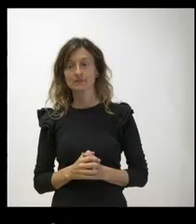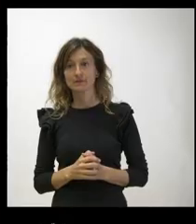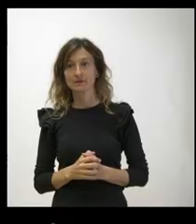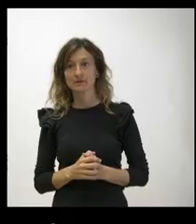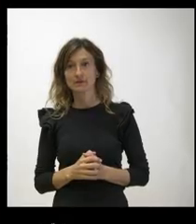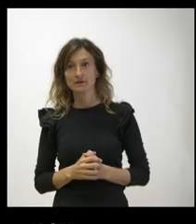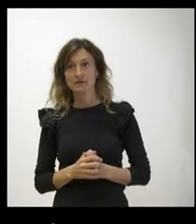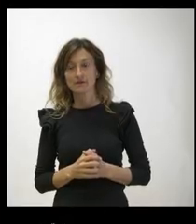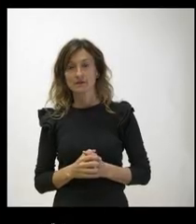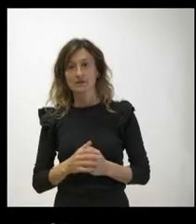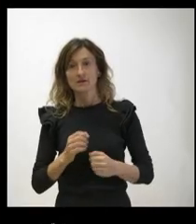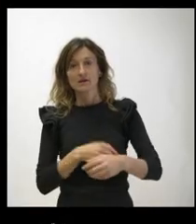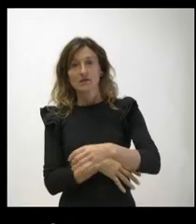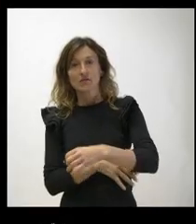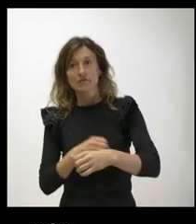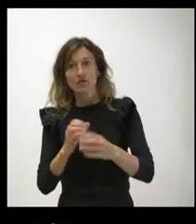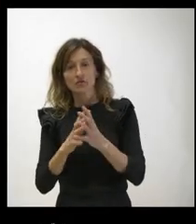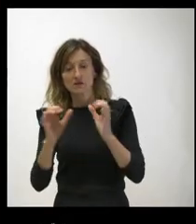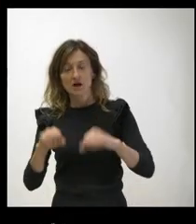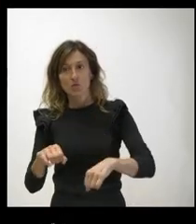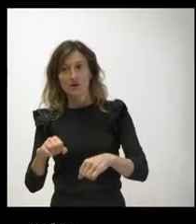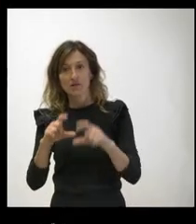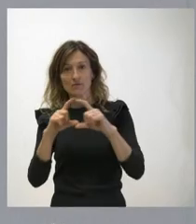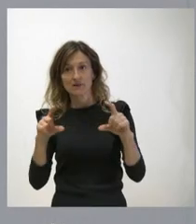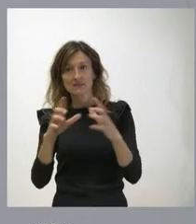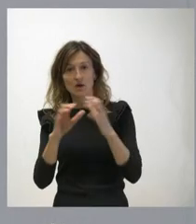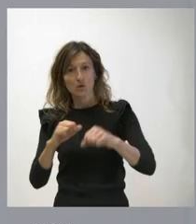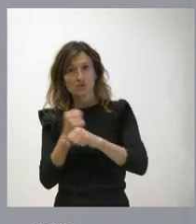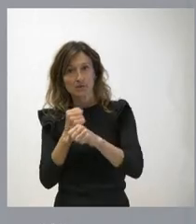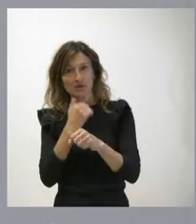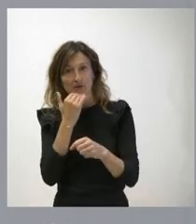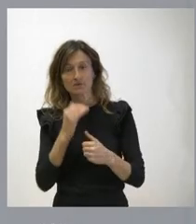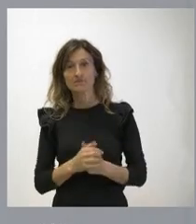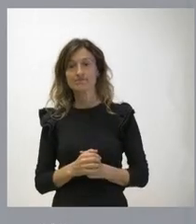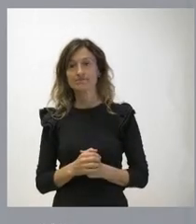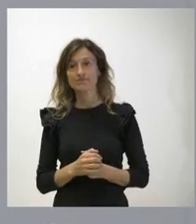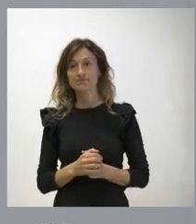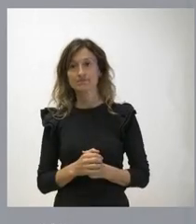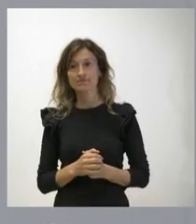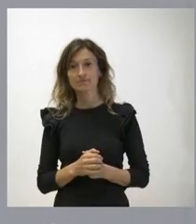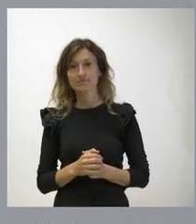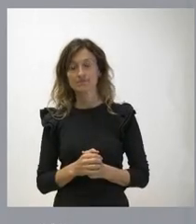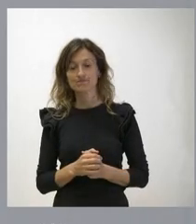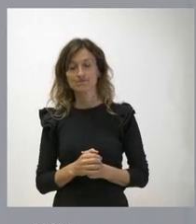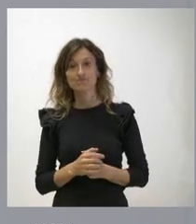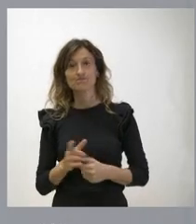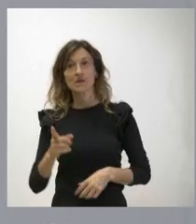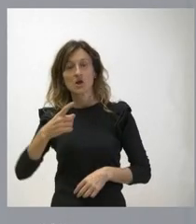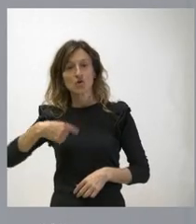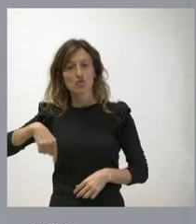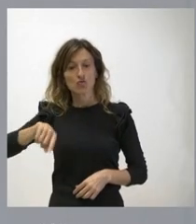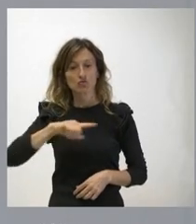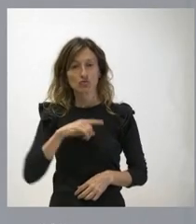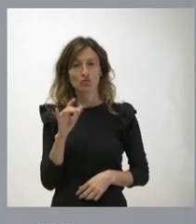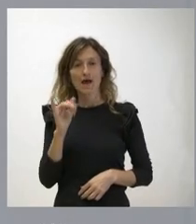los fondos a la empresa algún tipo de acuerdo con los trabajadores nosotros lo que tenemos es una